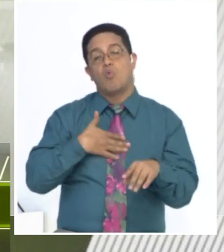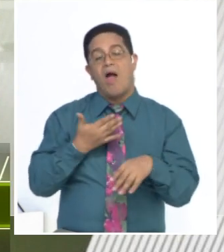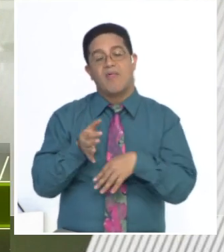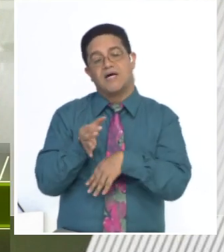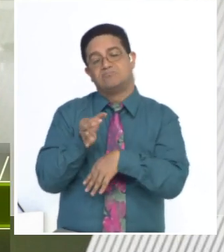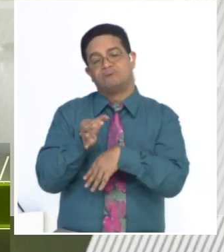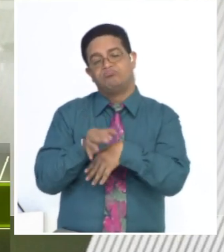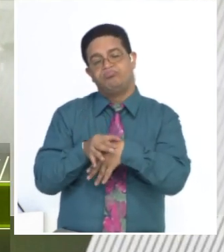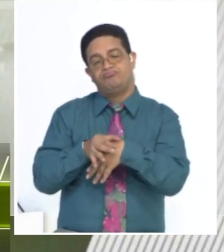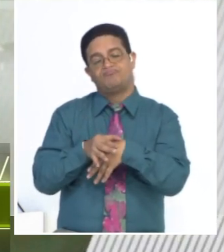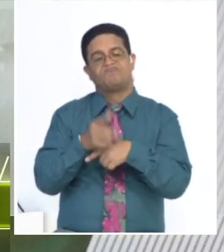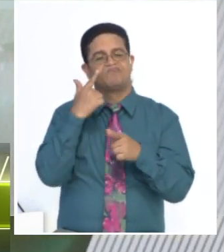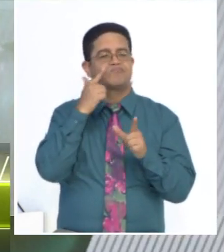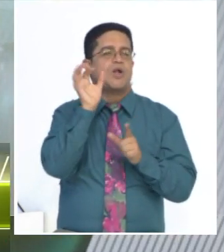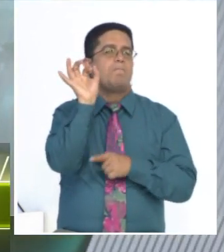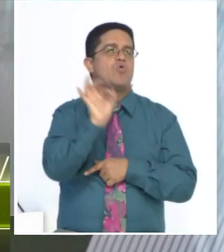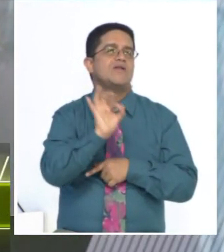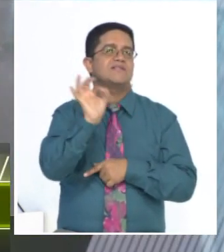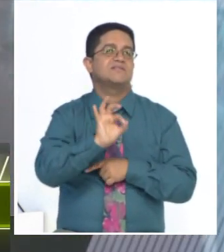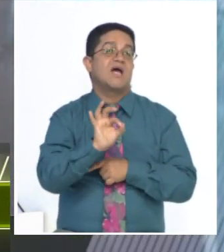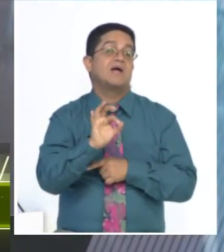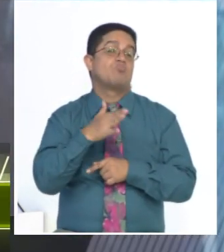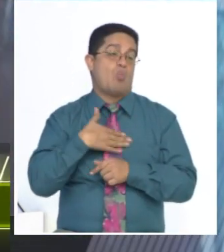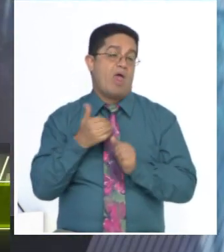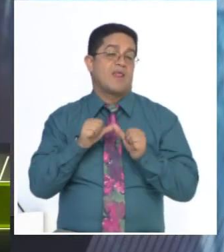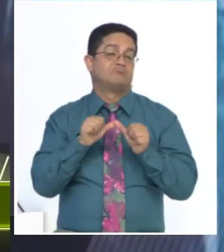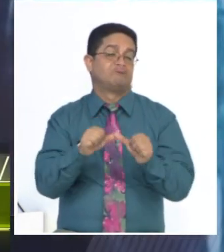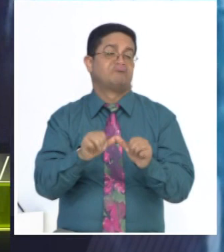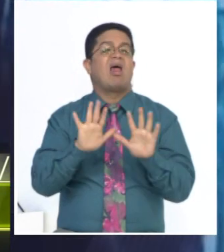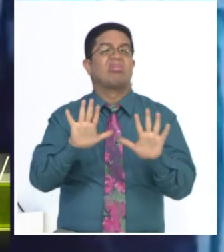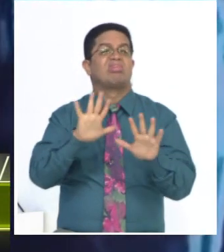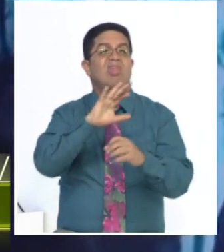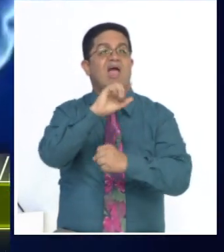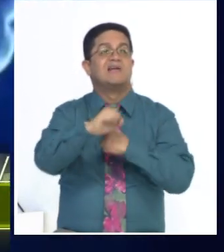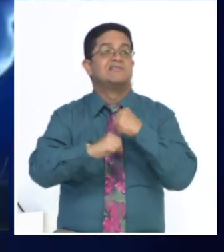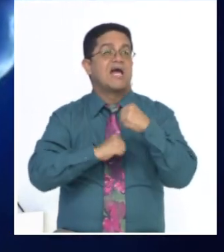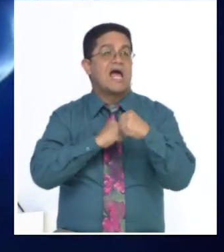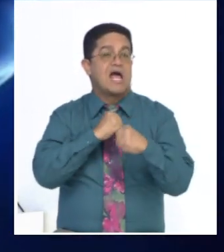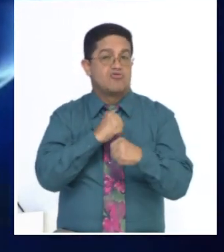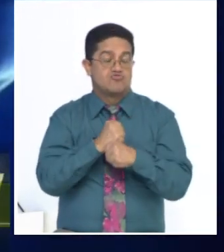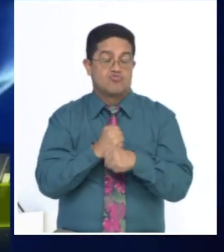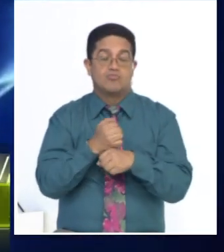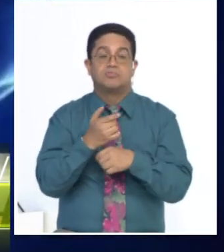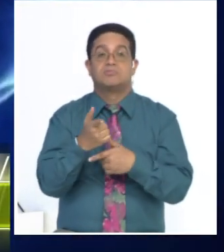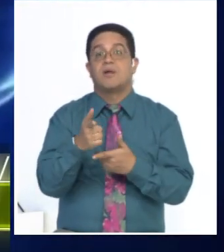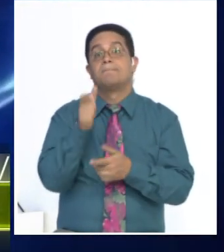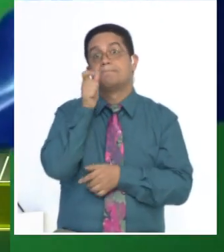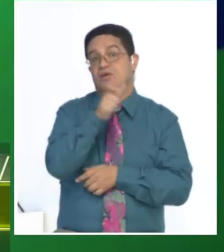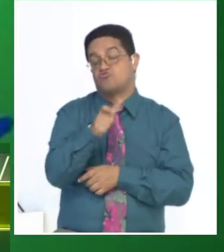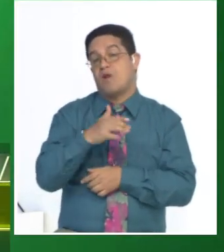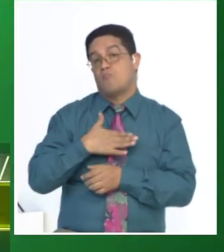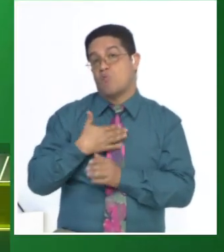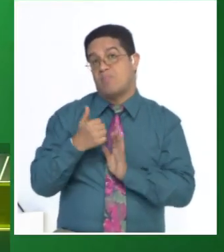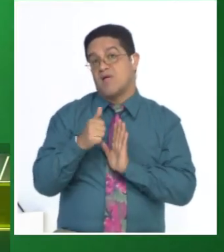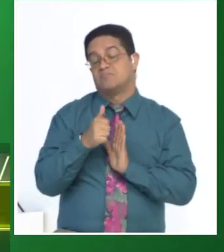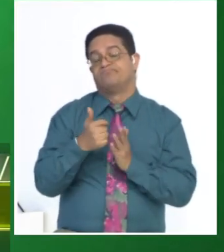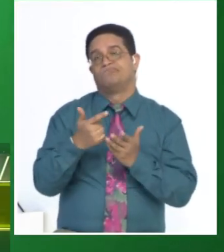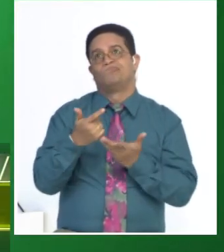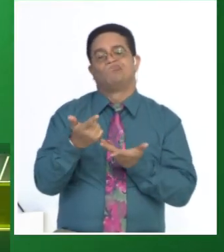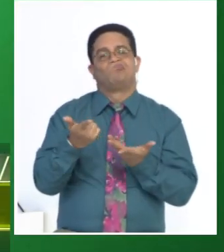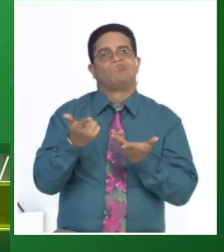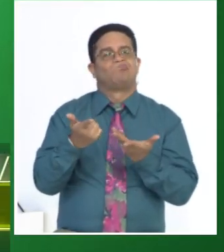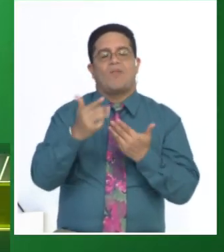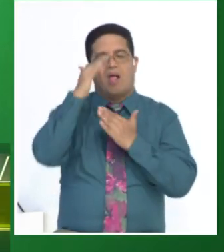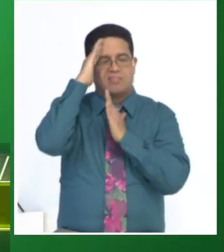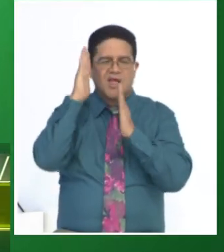una estadística de hasta 10 años, independientemente de haber recibido su tratamiento completo. En este caso, el tratamiento completo para este tipo de